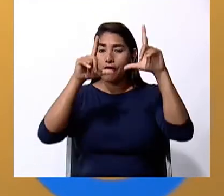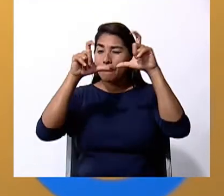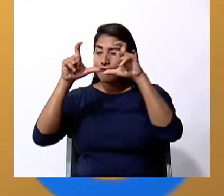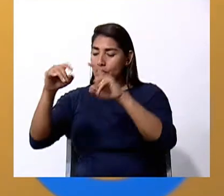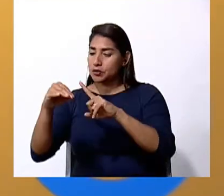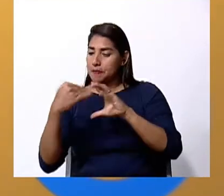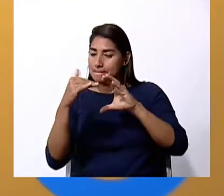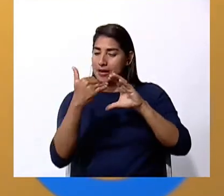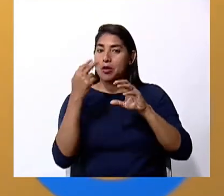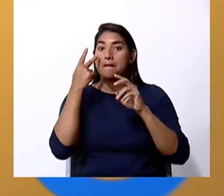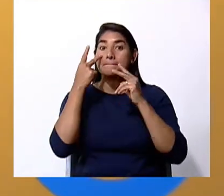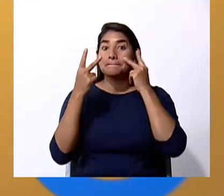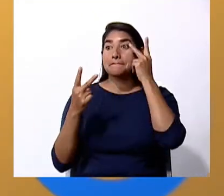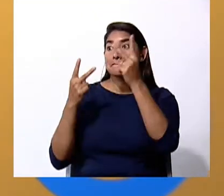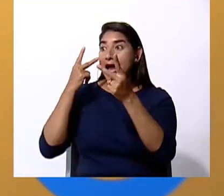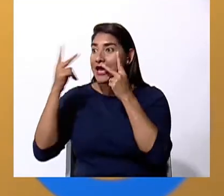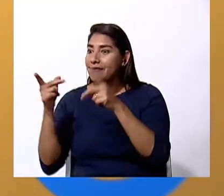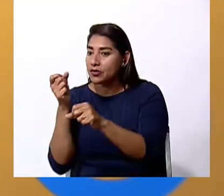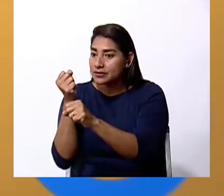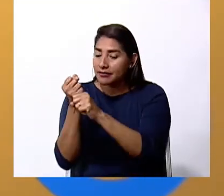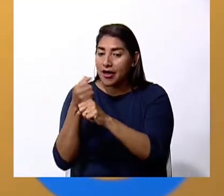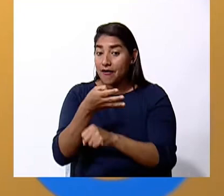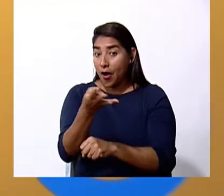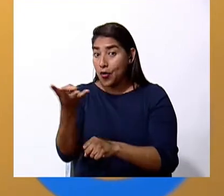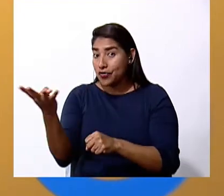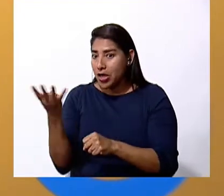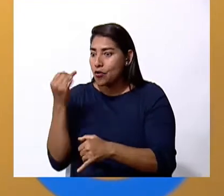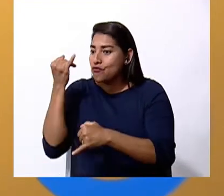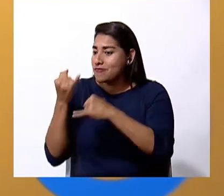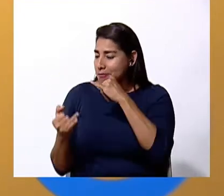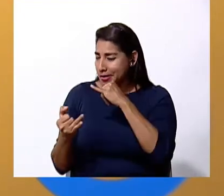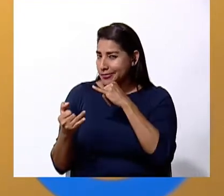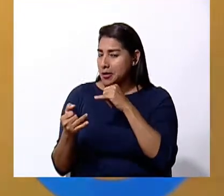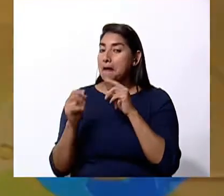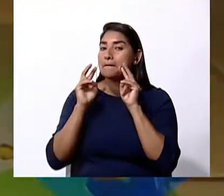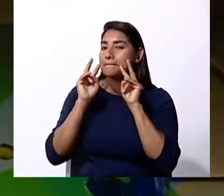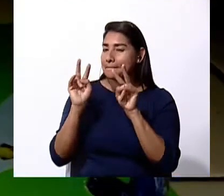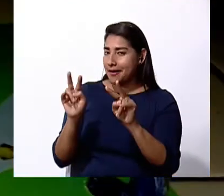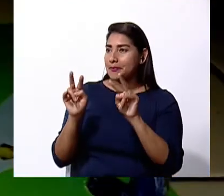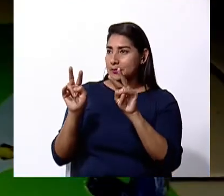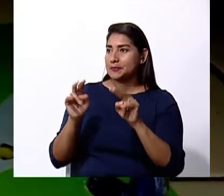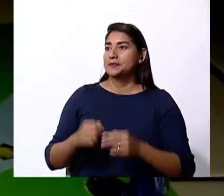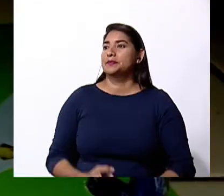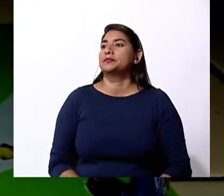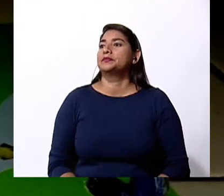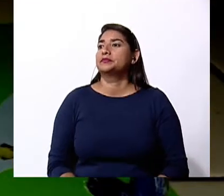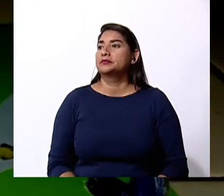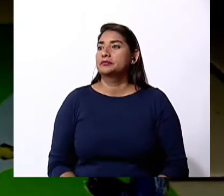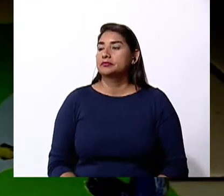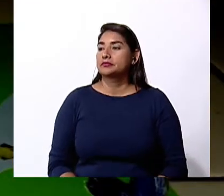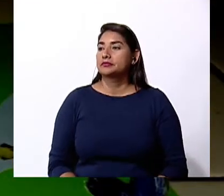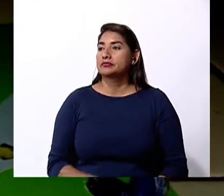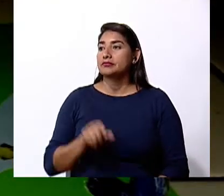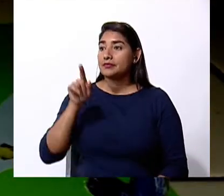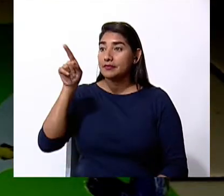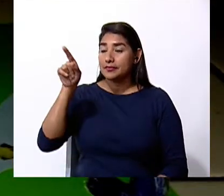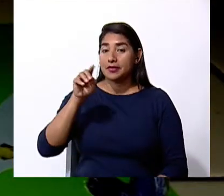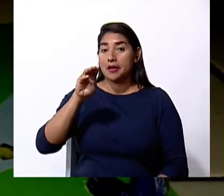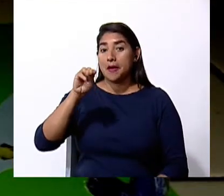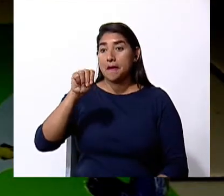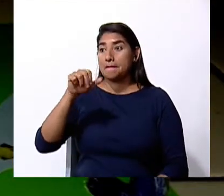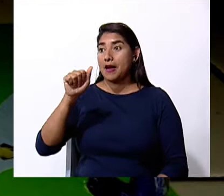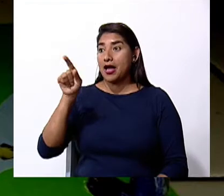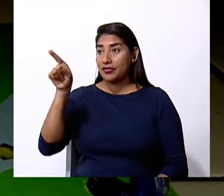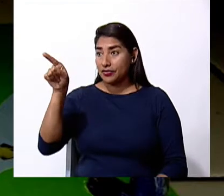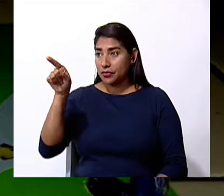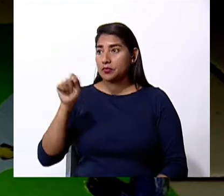fotos para que veamos su trabajo ya concluido. Vamos a verlo. Este es de Matthew Tenorio Bolaños